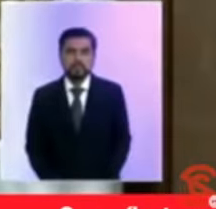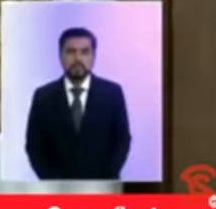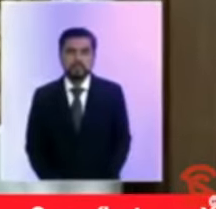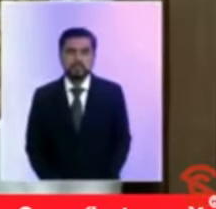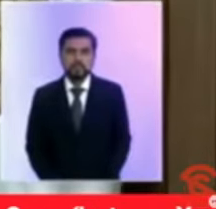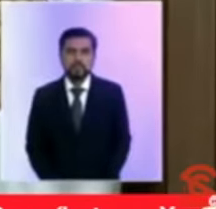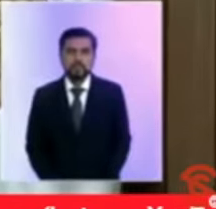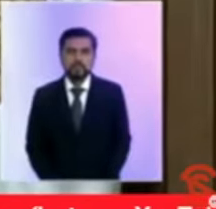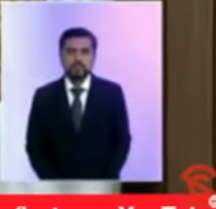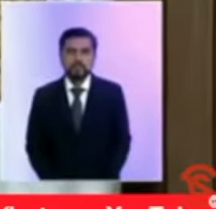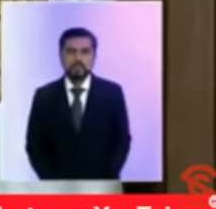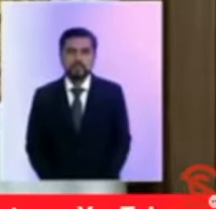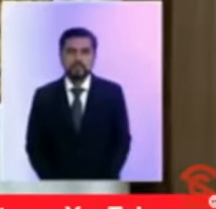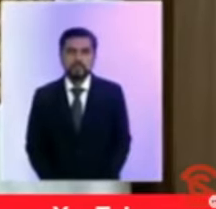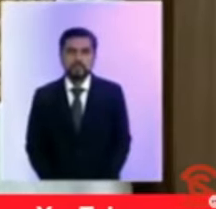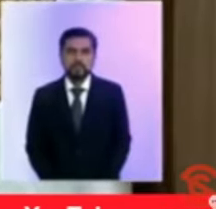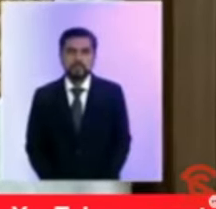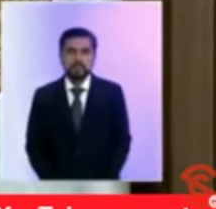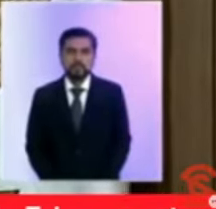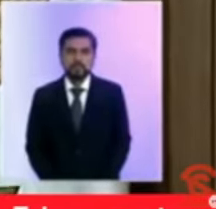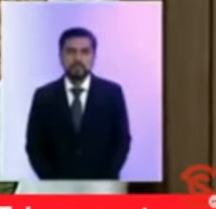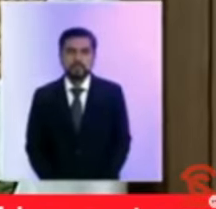T Oh